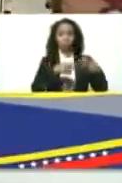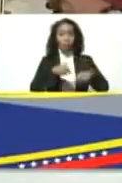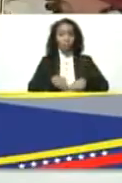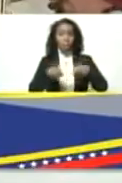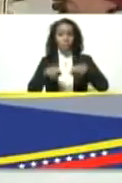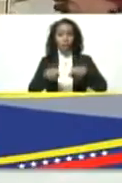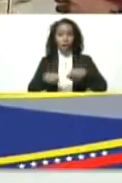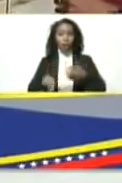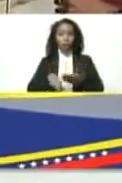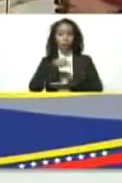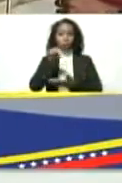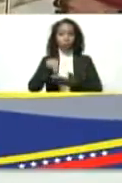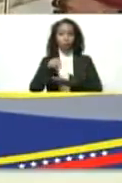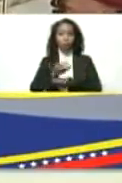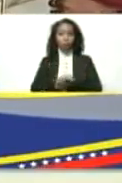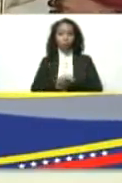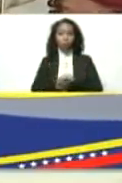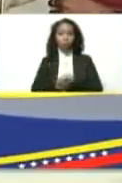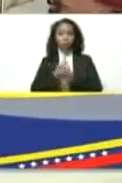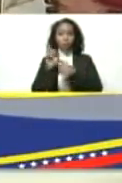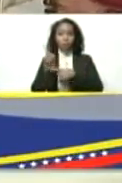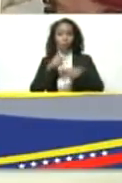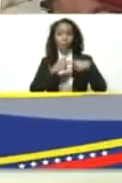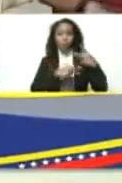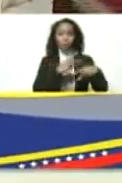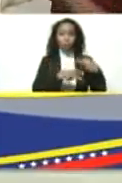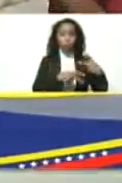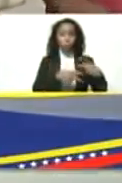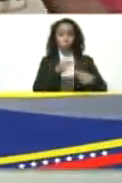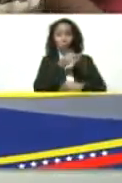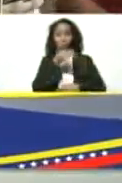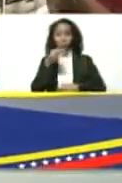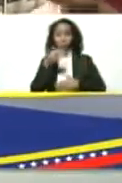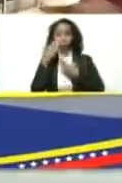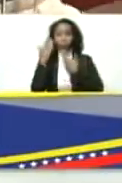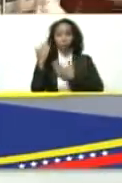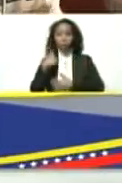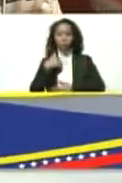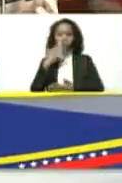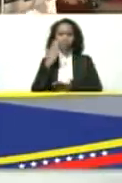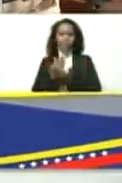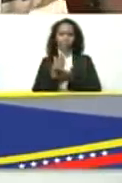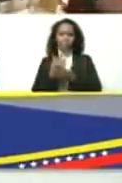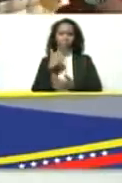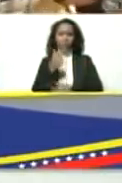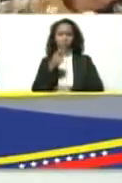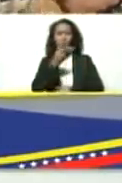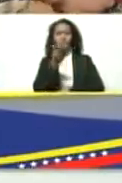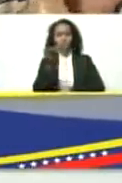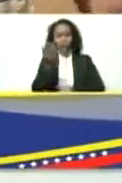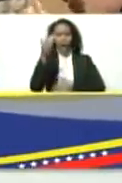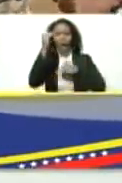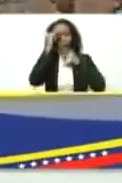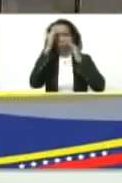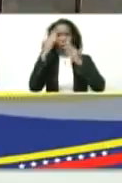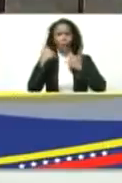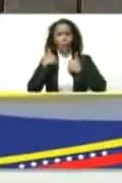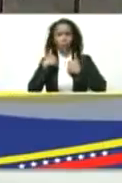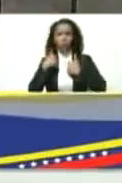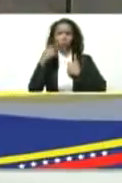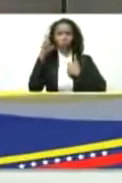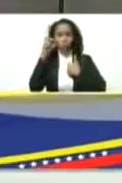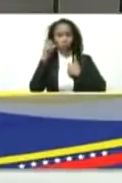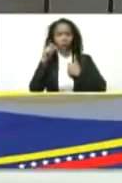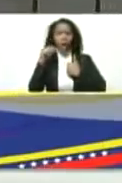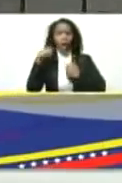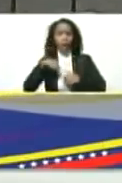nacional. Y parte de su producción por la calidad. Yo siempre he dicho, ustedes me han escuchado, siempre he dicho que en Venezuela